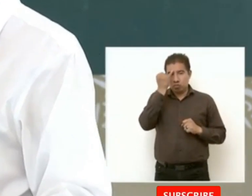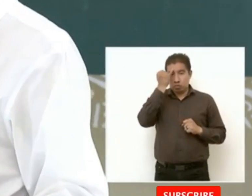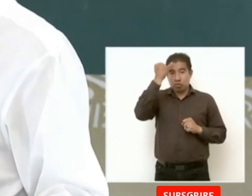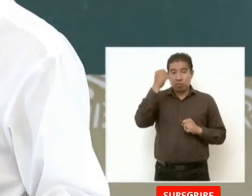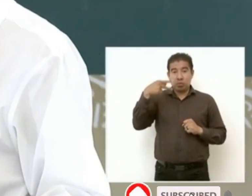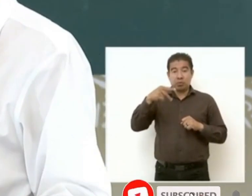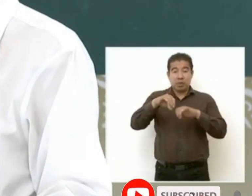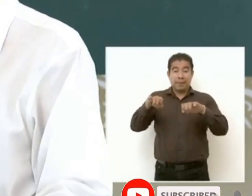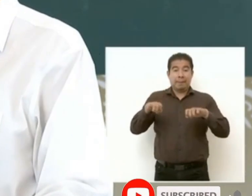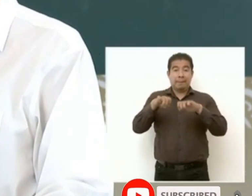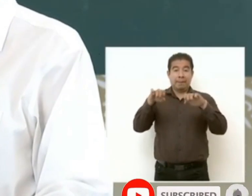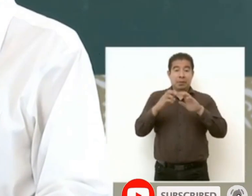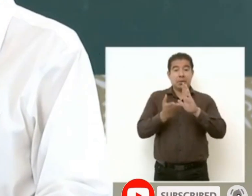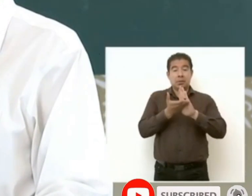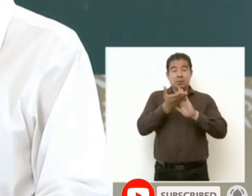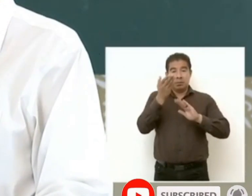su empresa